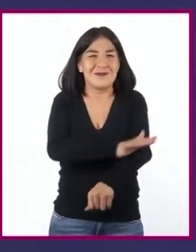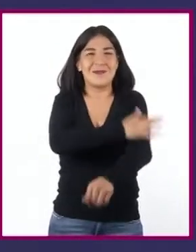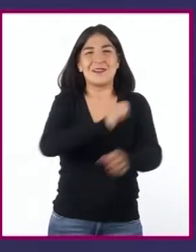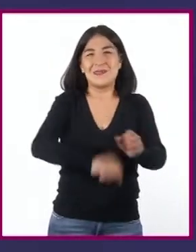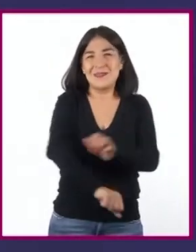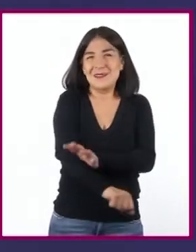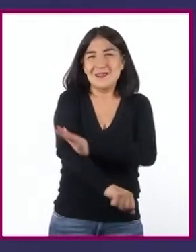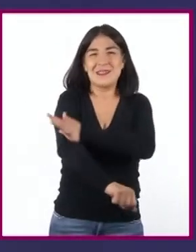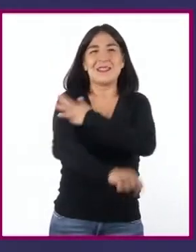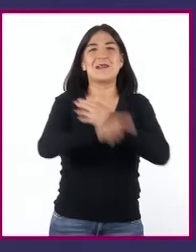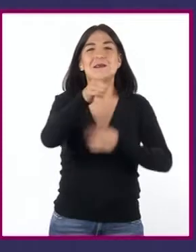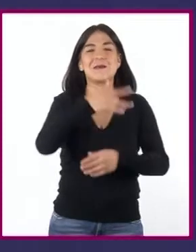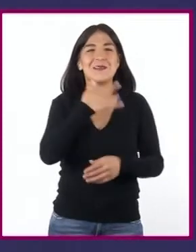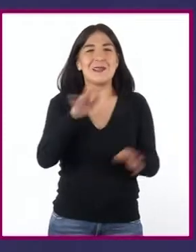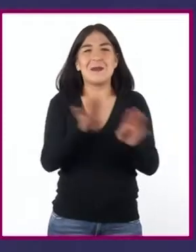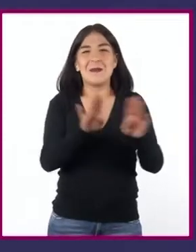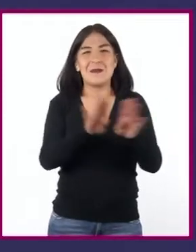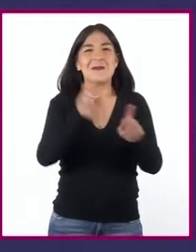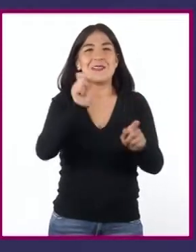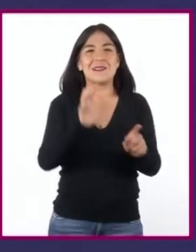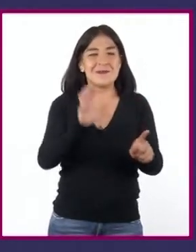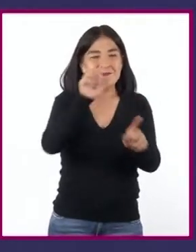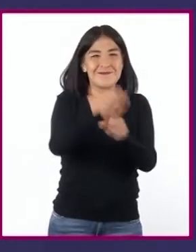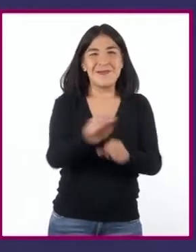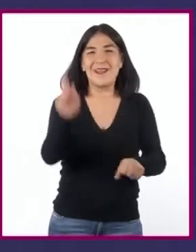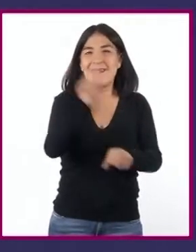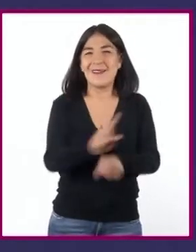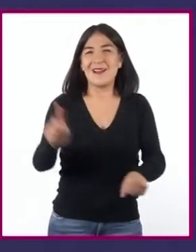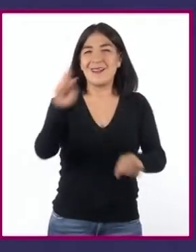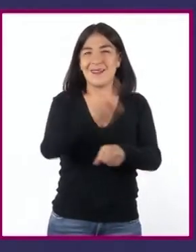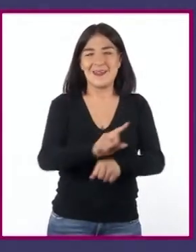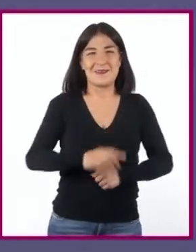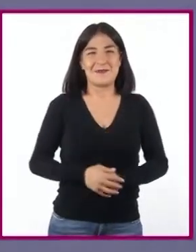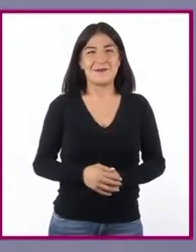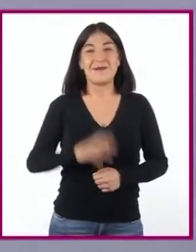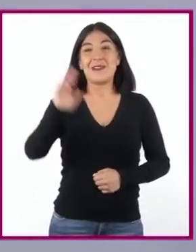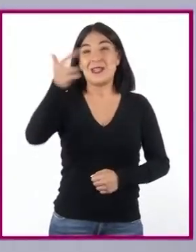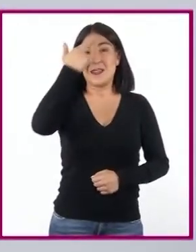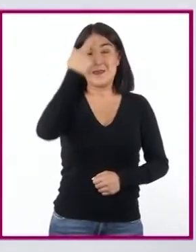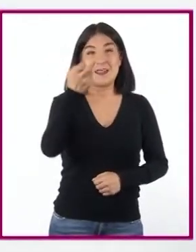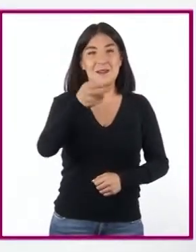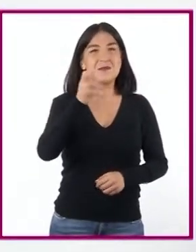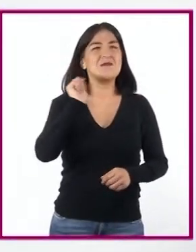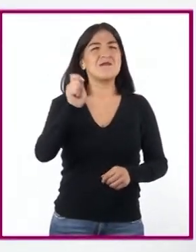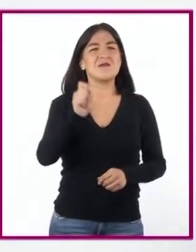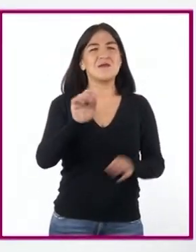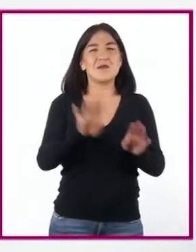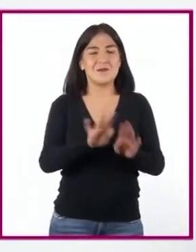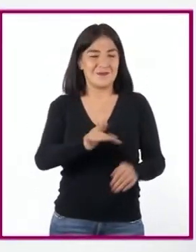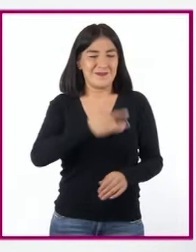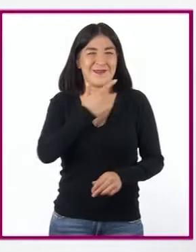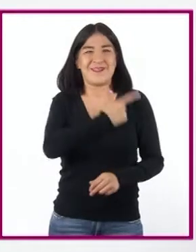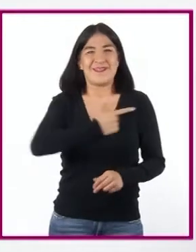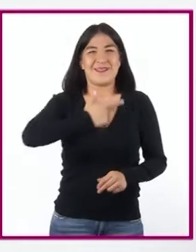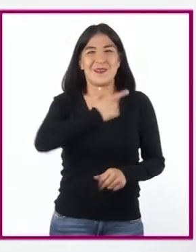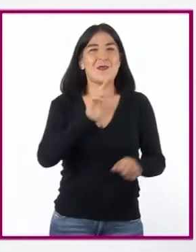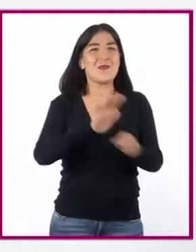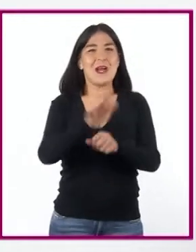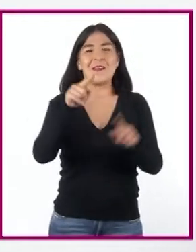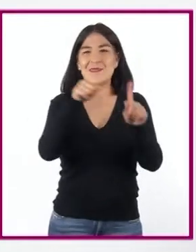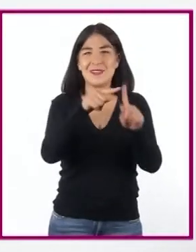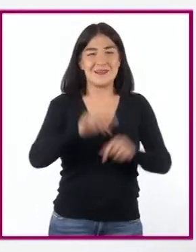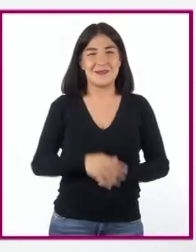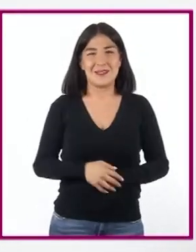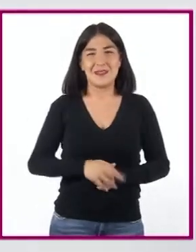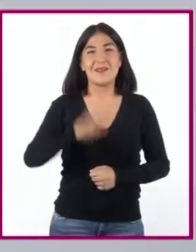en aquellos que perciben todos los días. Recuerden ese sonido que más les gusta.